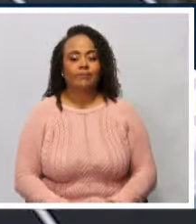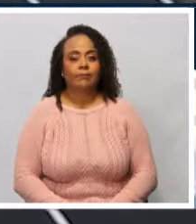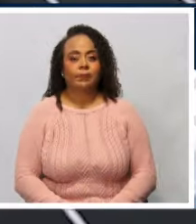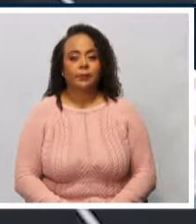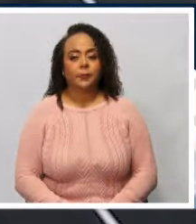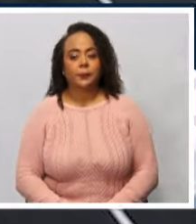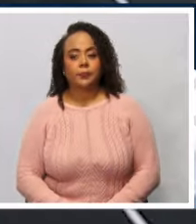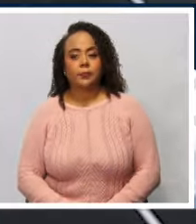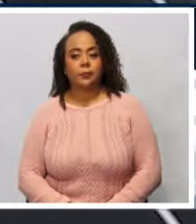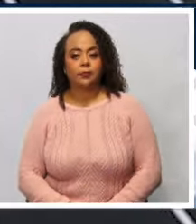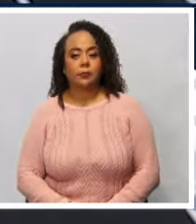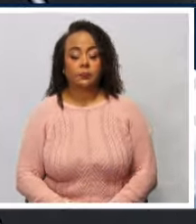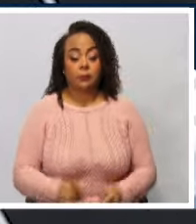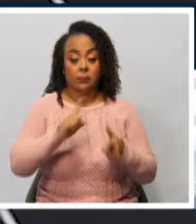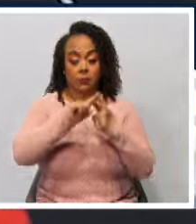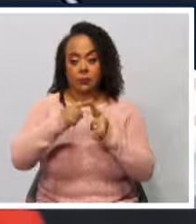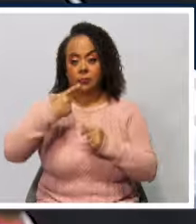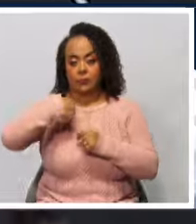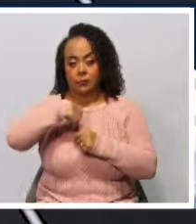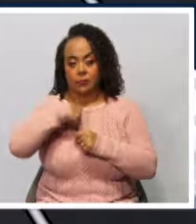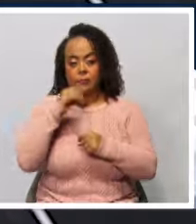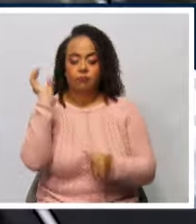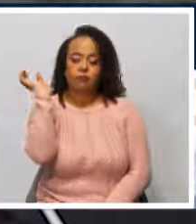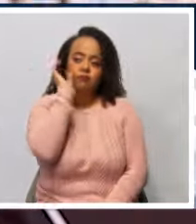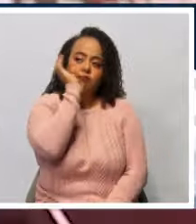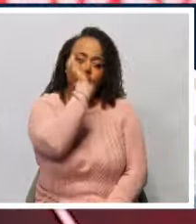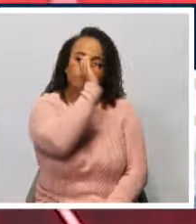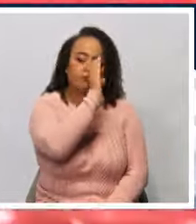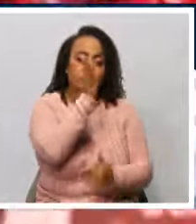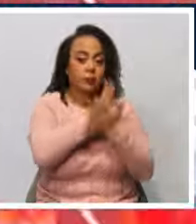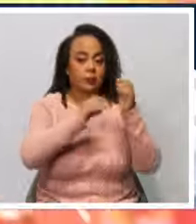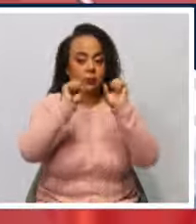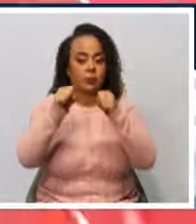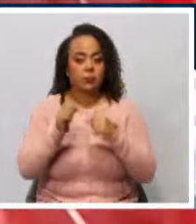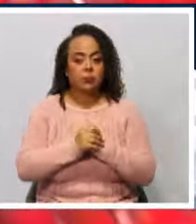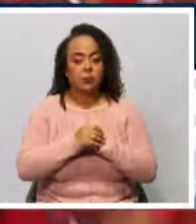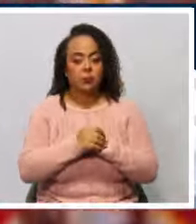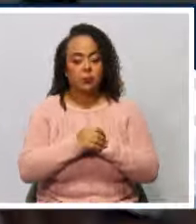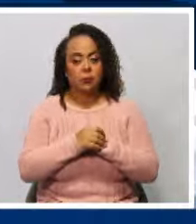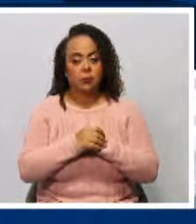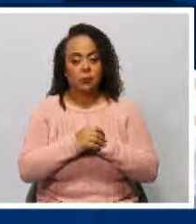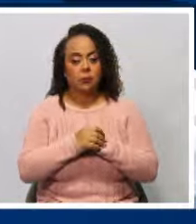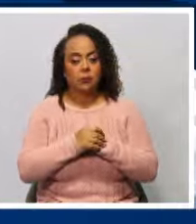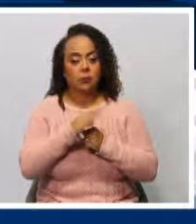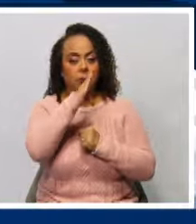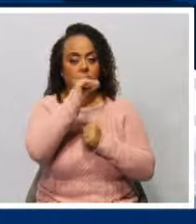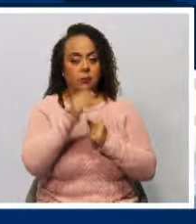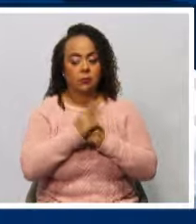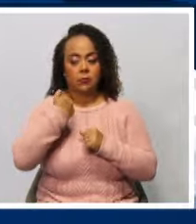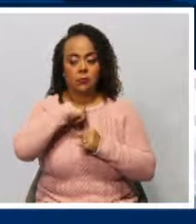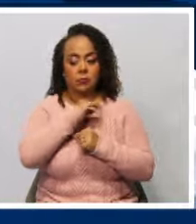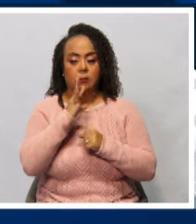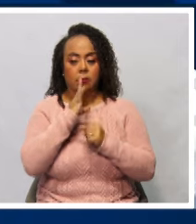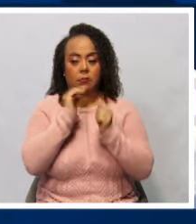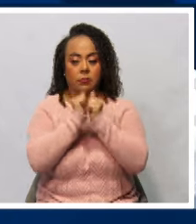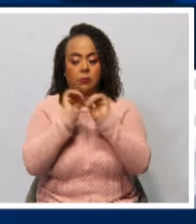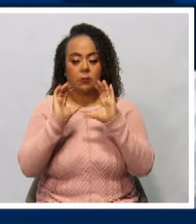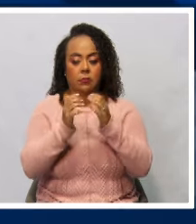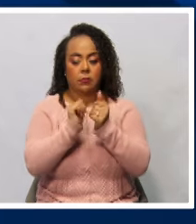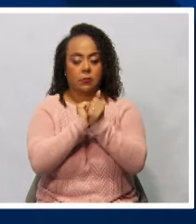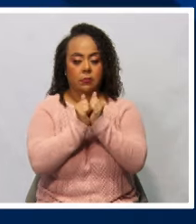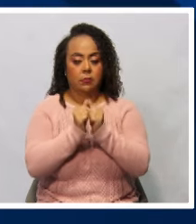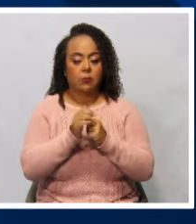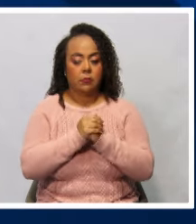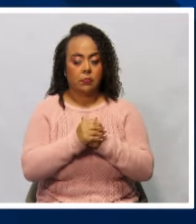Entonces, nos dimos la tarea de buscar algunas opciones y conversamos con el Comité de Deportes, con